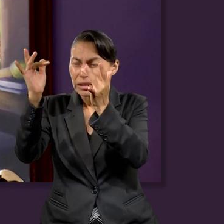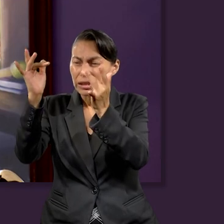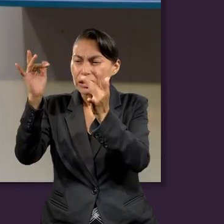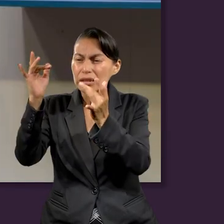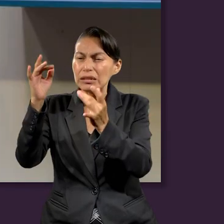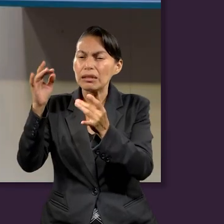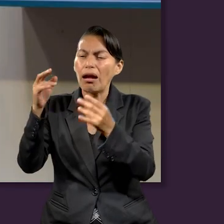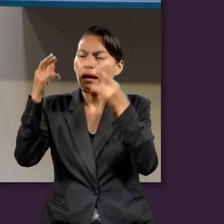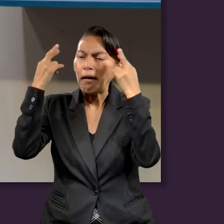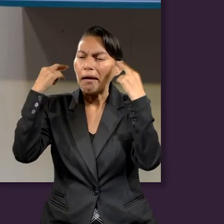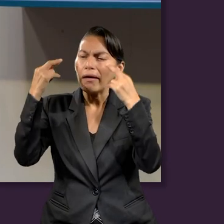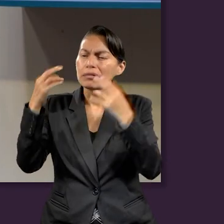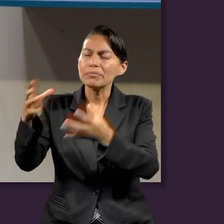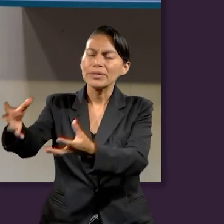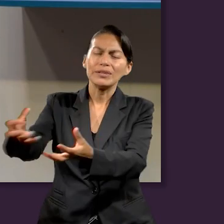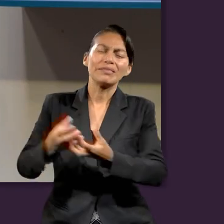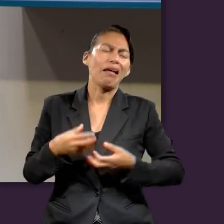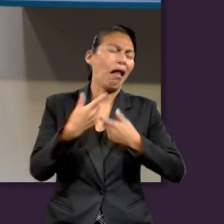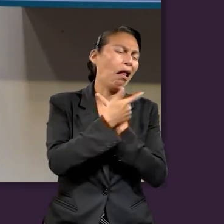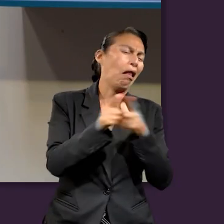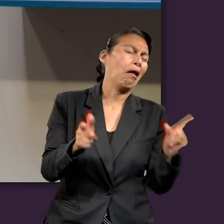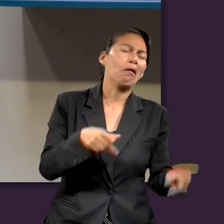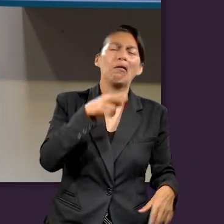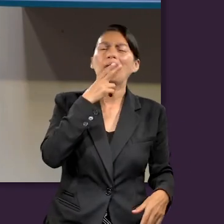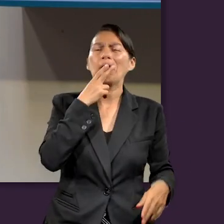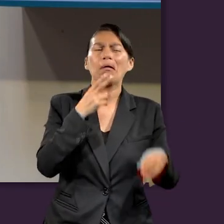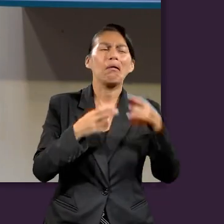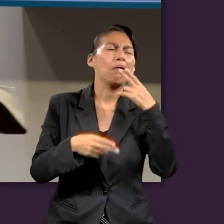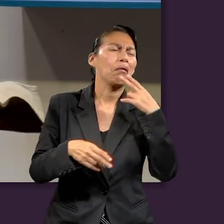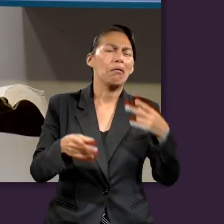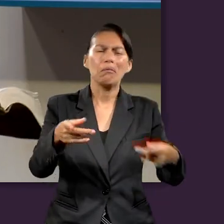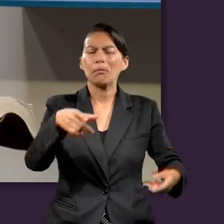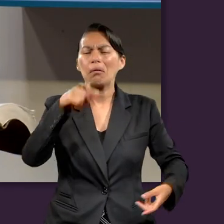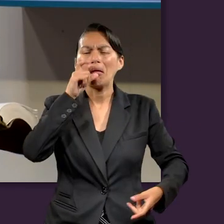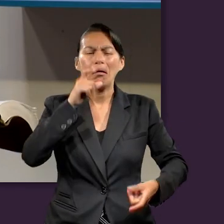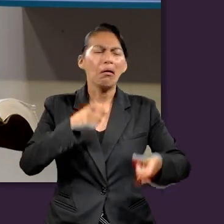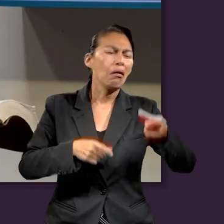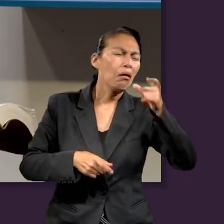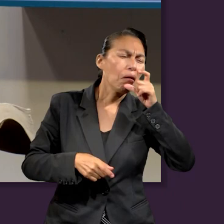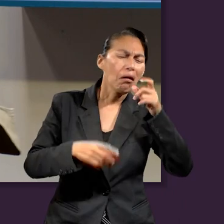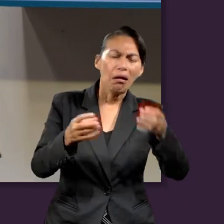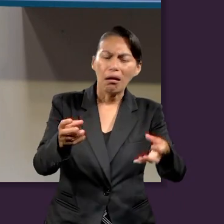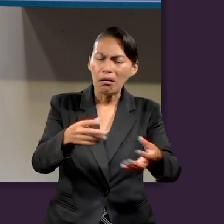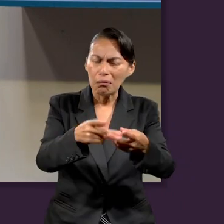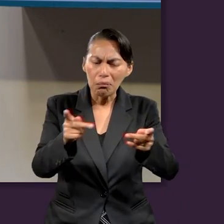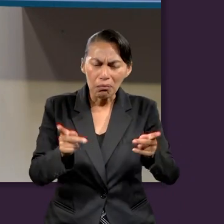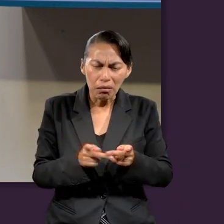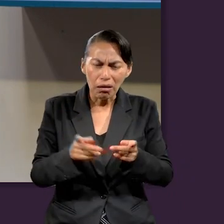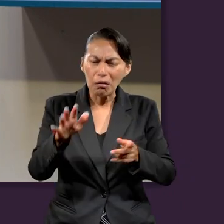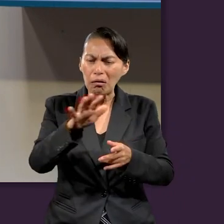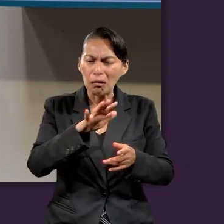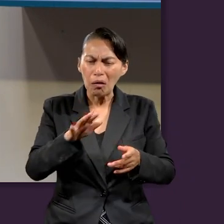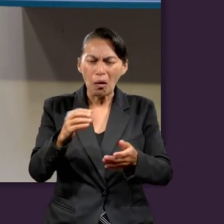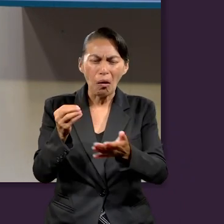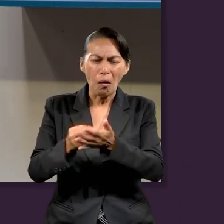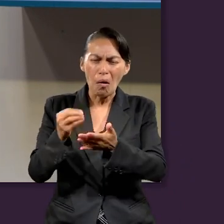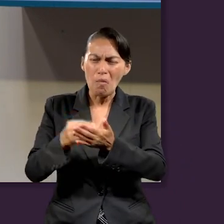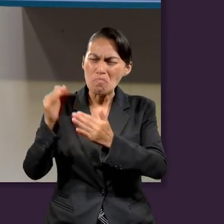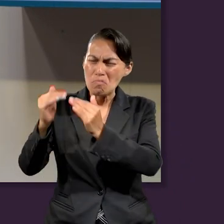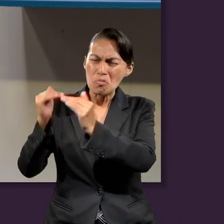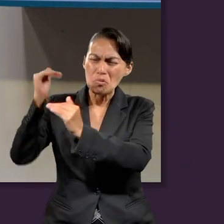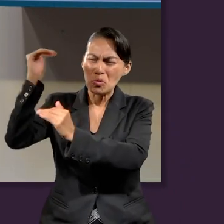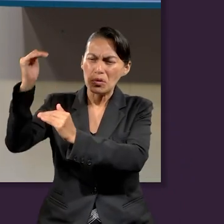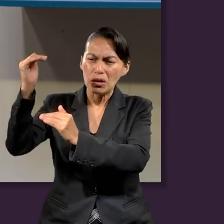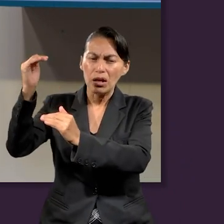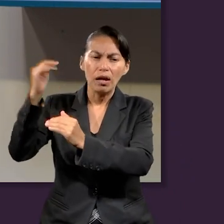mezcla, donde entonces caemos en lo que tiene que ver con la idolatría. Es decir, todo lo que toma el